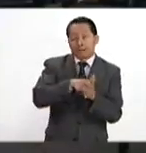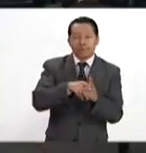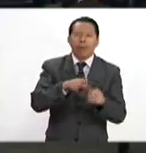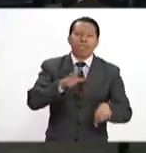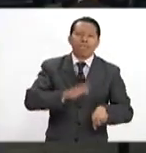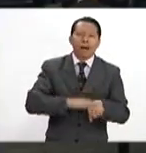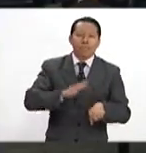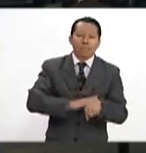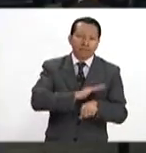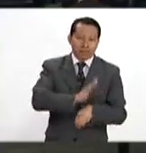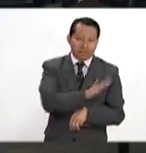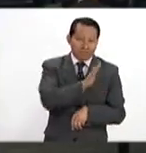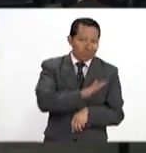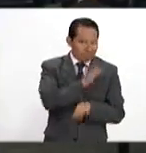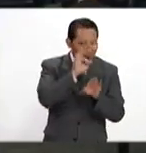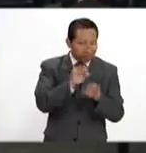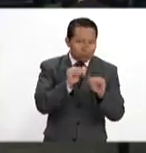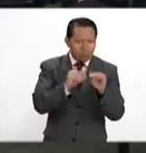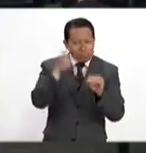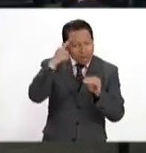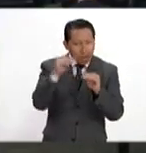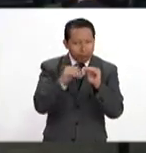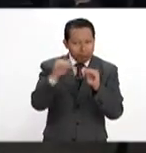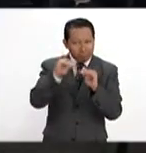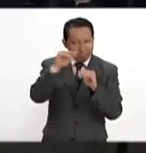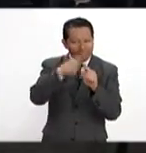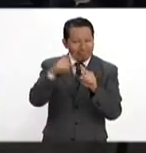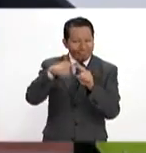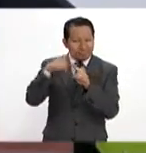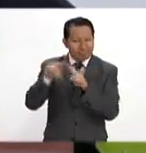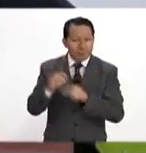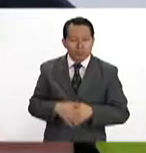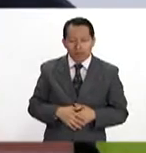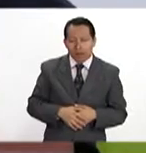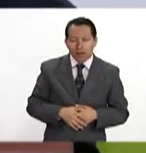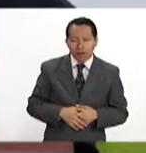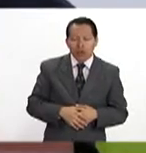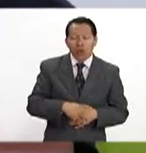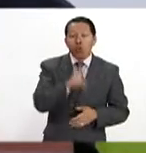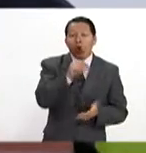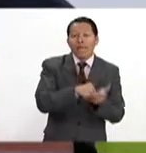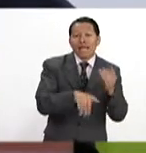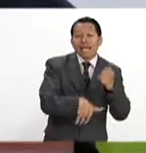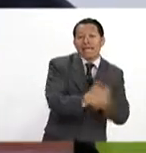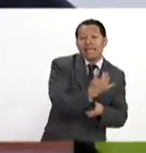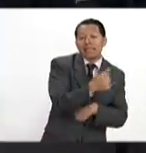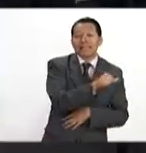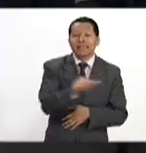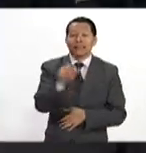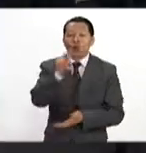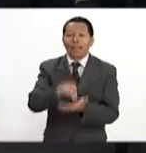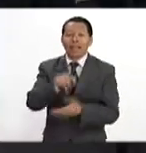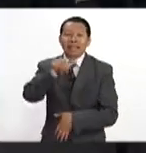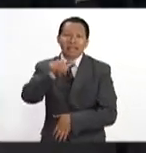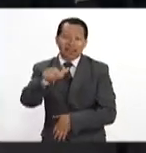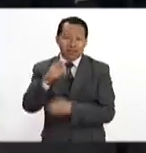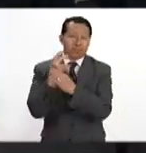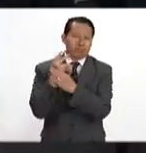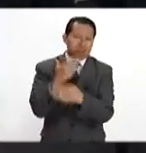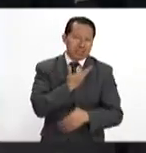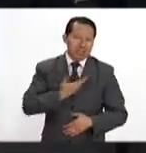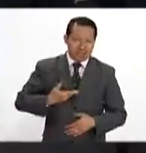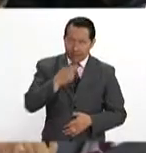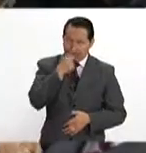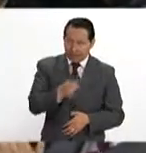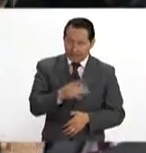calidad dentro del escalafón magisterial. Destacó que del 2015 al 2017, dijo el presidente, se han